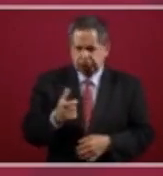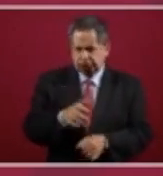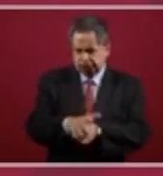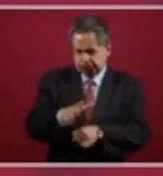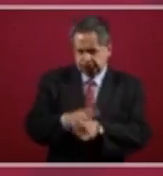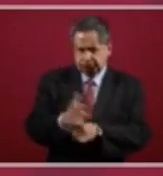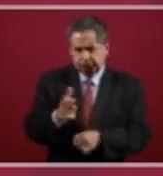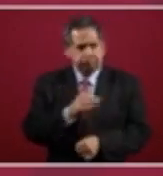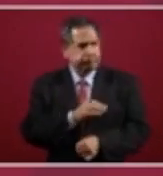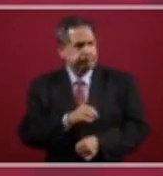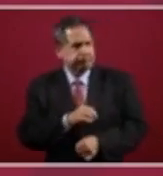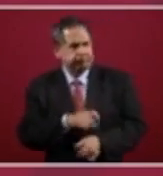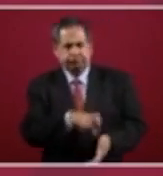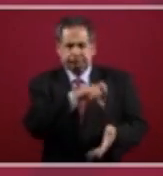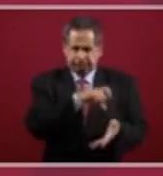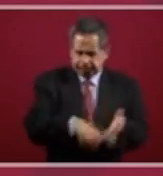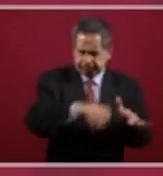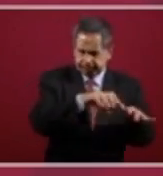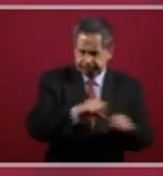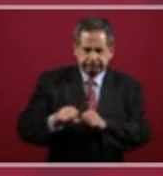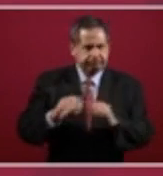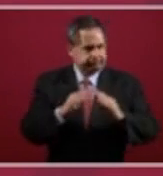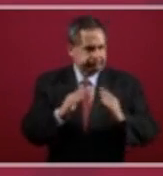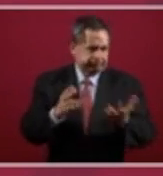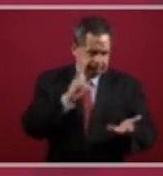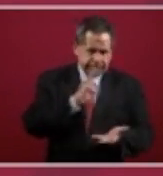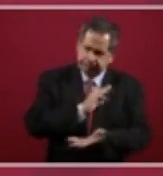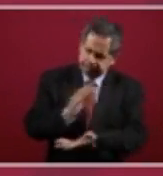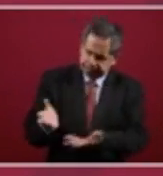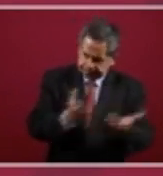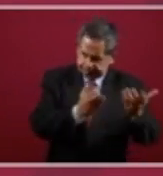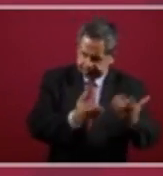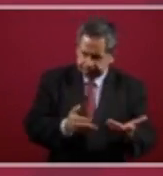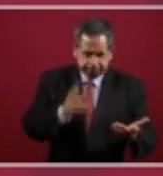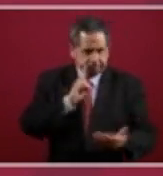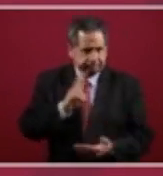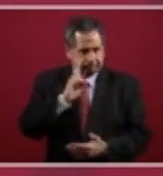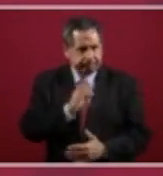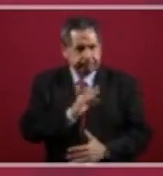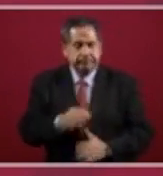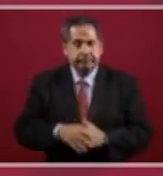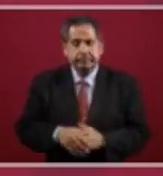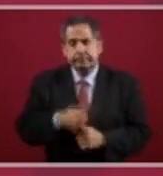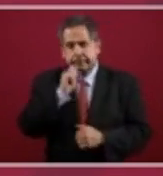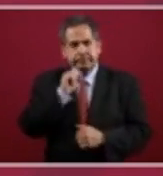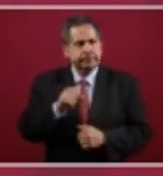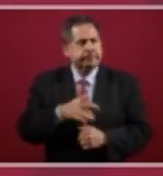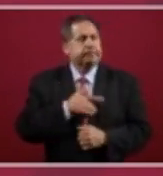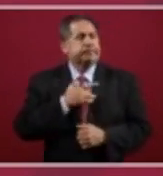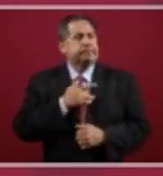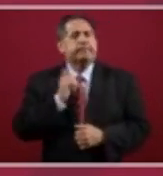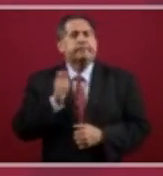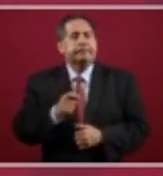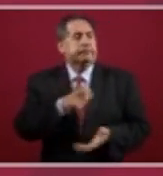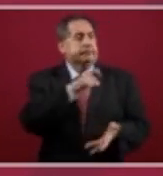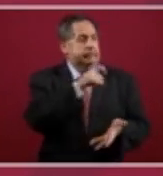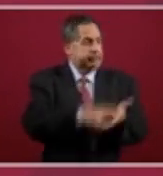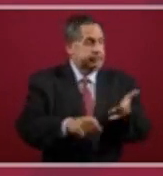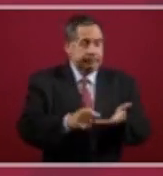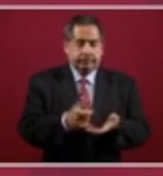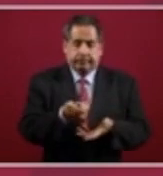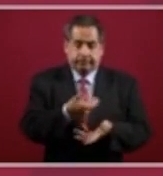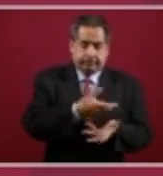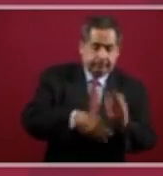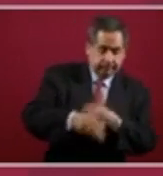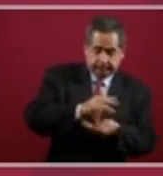esta casa y que al mismo tiempo quieran ayudarnos. La